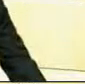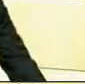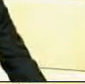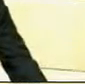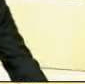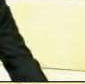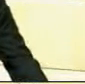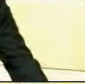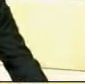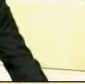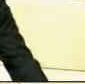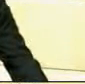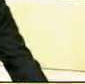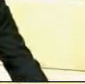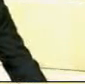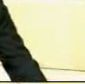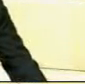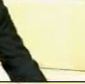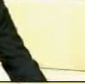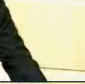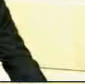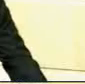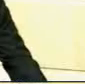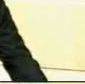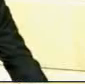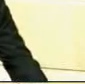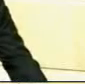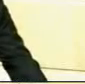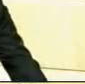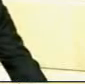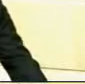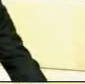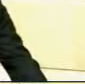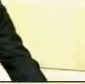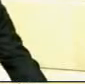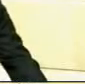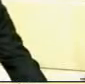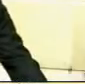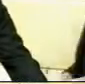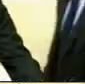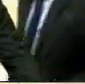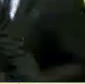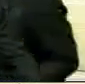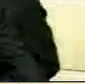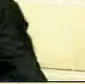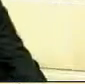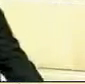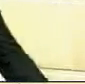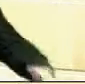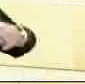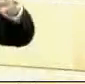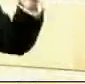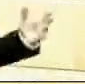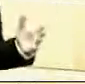personalmente me parece incorrecto, por no utilizar un término un poco más extremo,